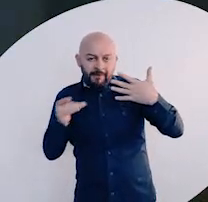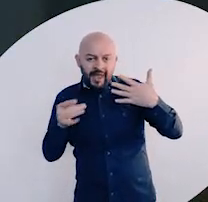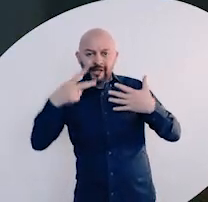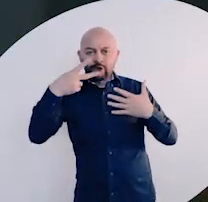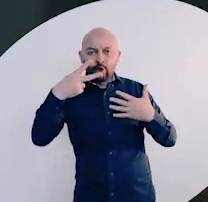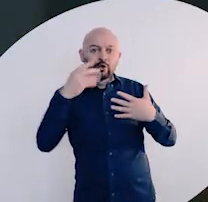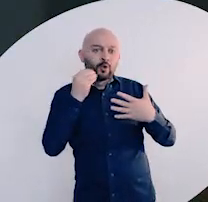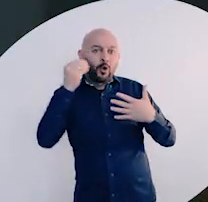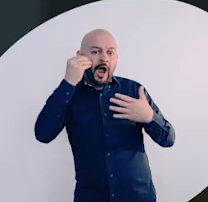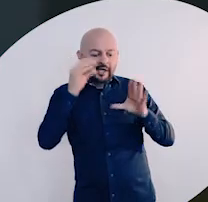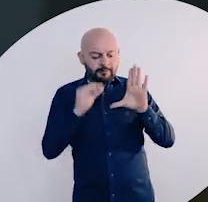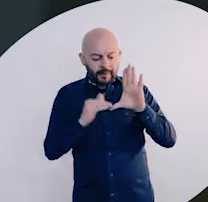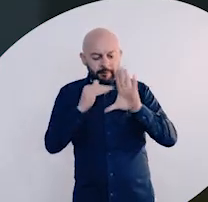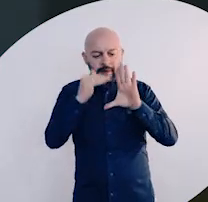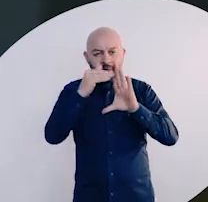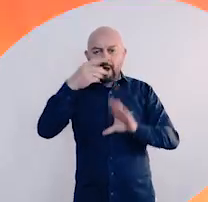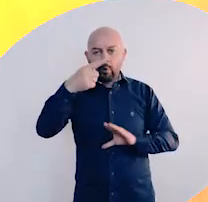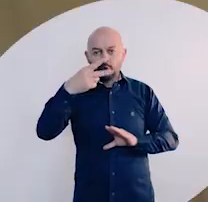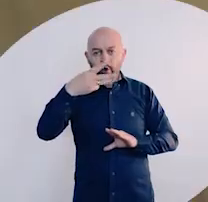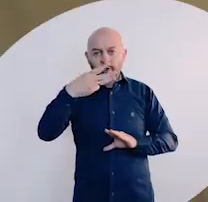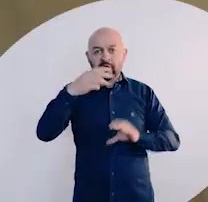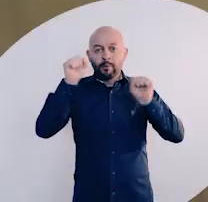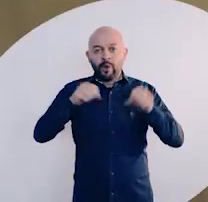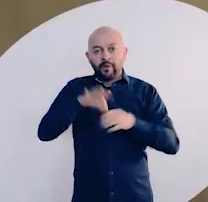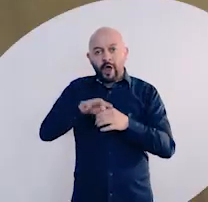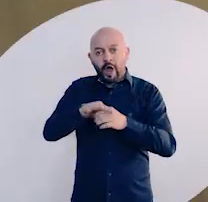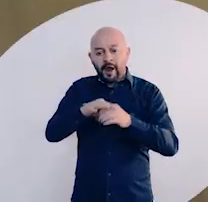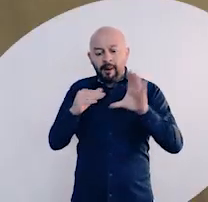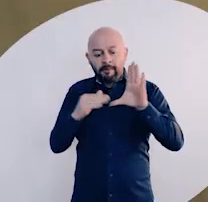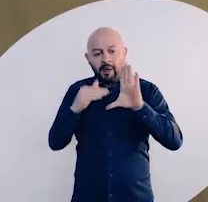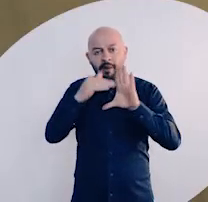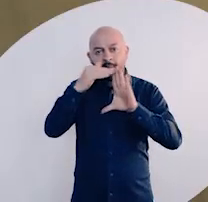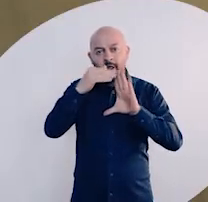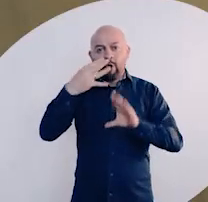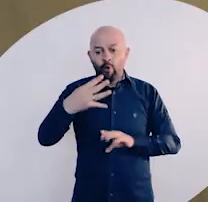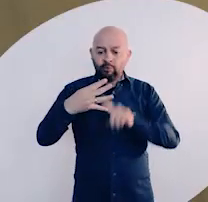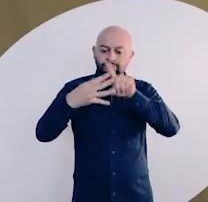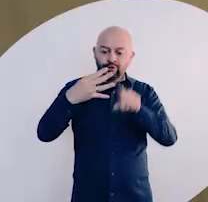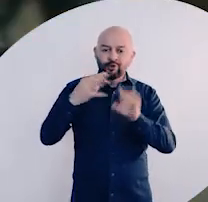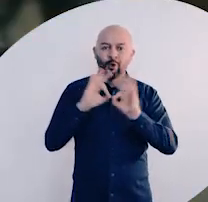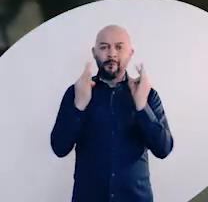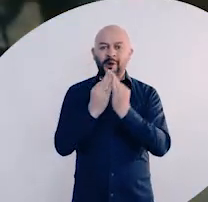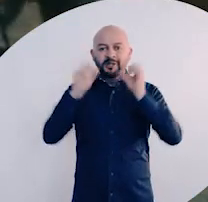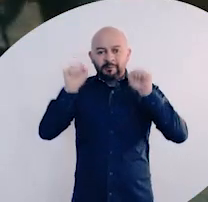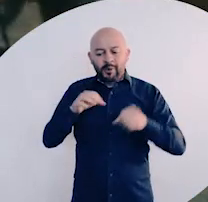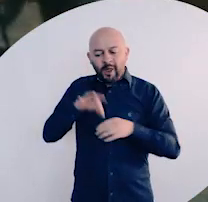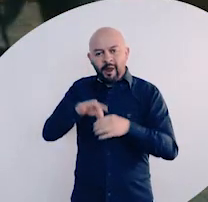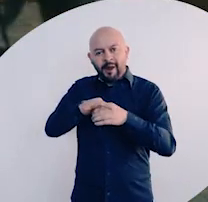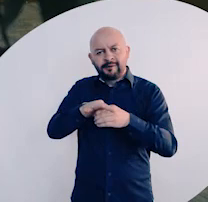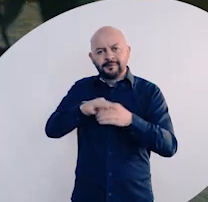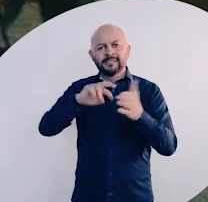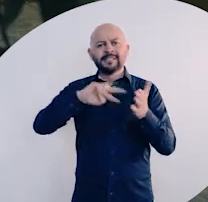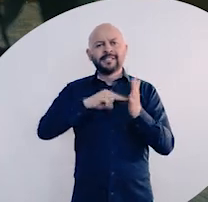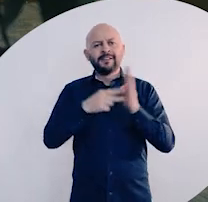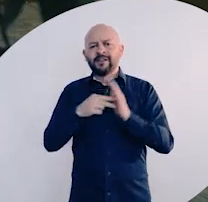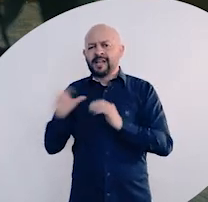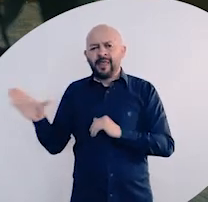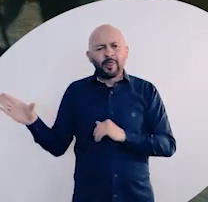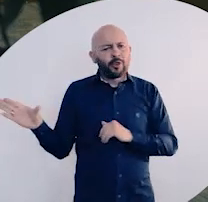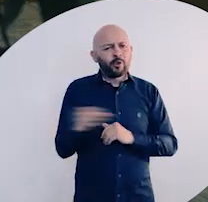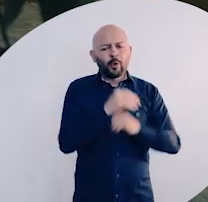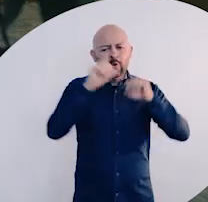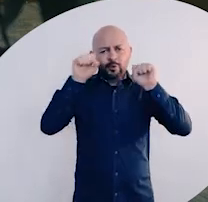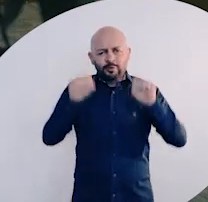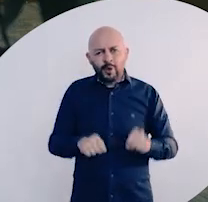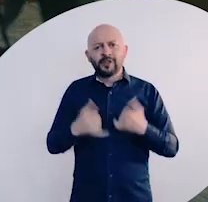estratos 1, 2 y 3 están ahorrando. En el estrato 4, 4 de cada 10 lo hace. Lo que nos demuestra que en todos